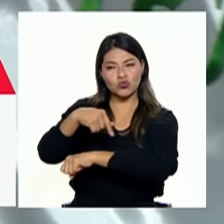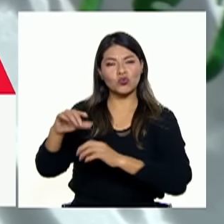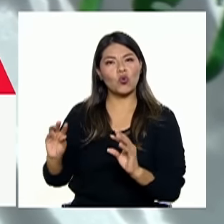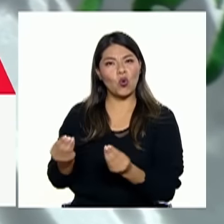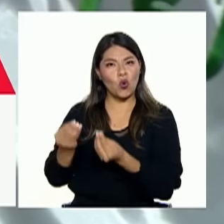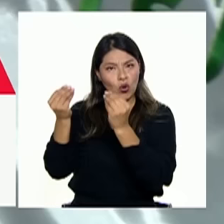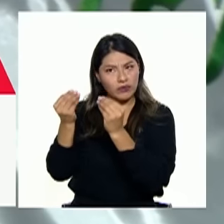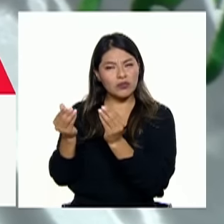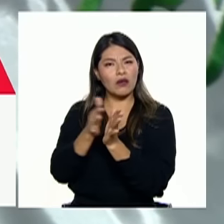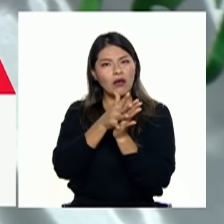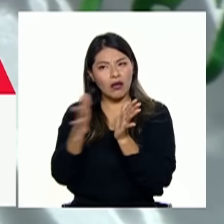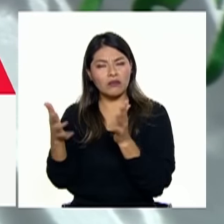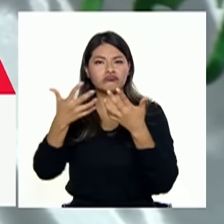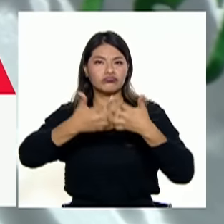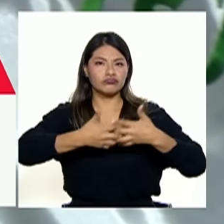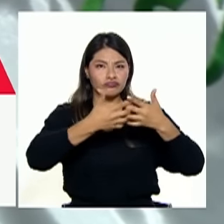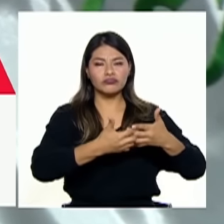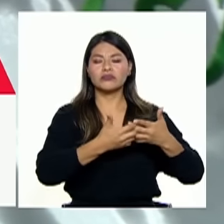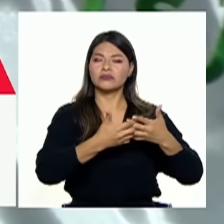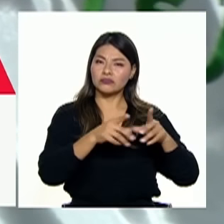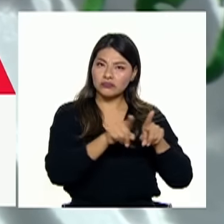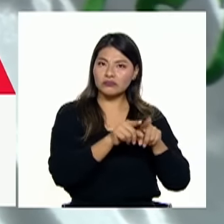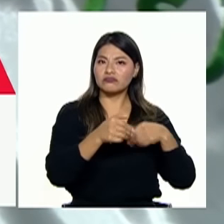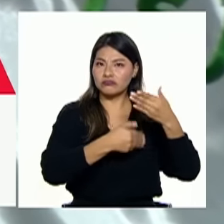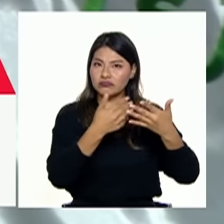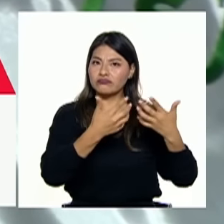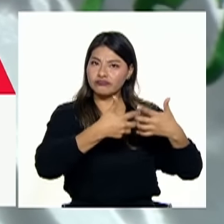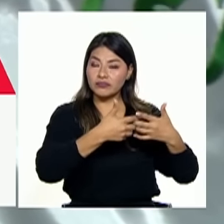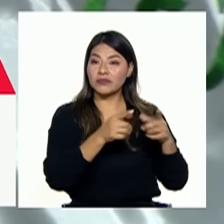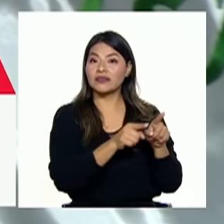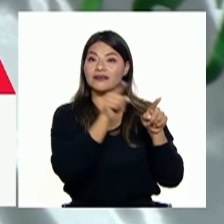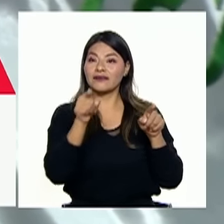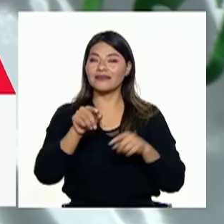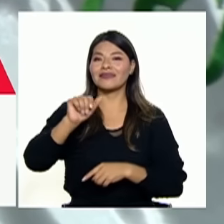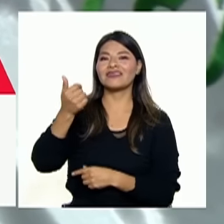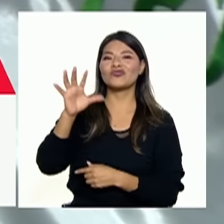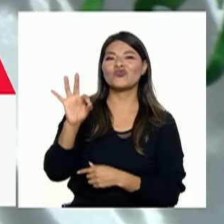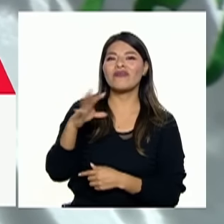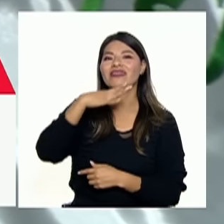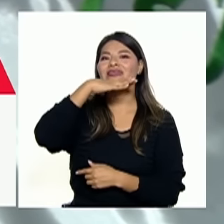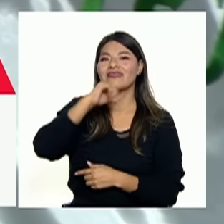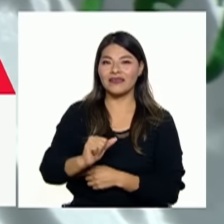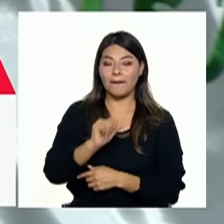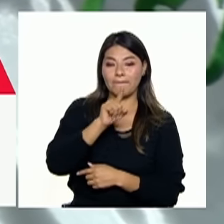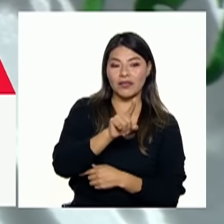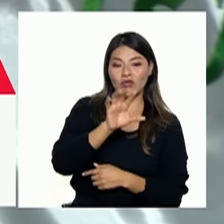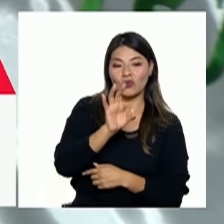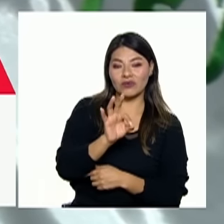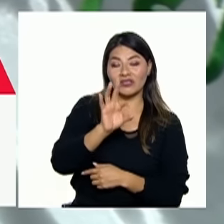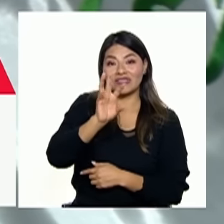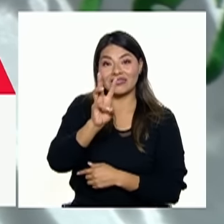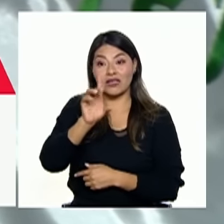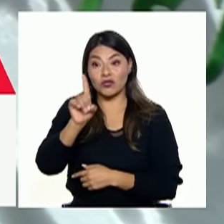actividad industrial. Un año después, el 19 de diciembre de 1961, se creó el